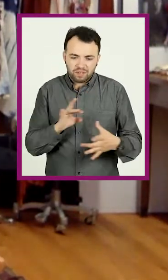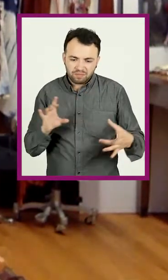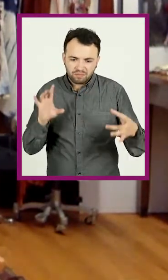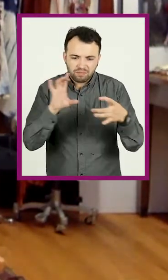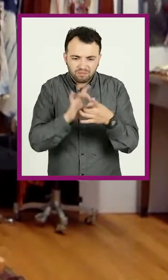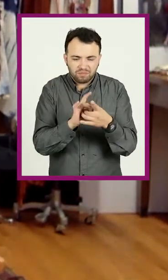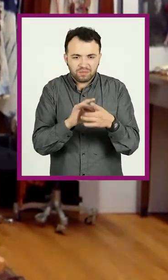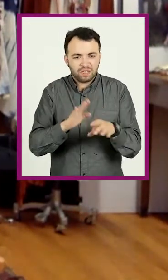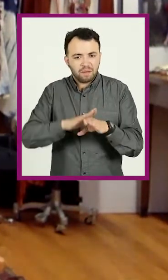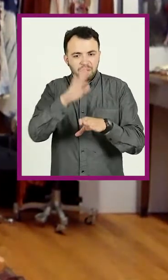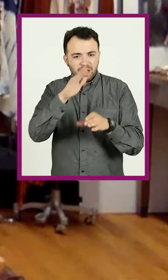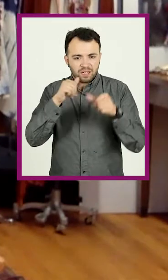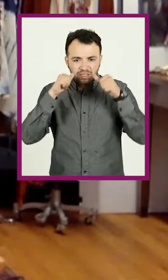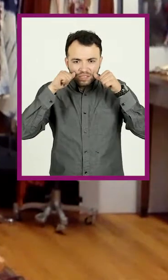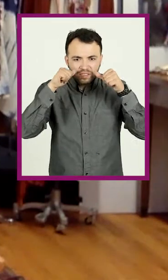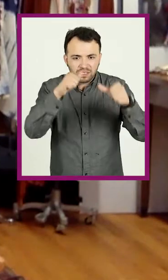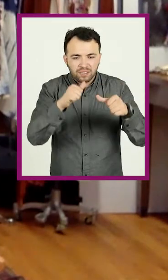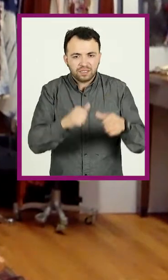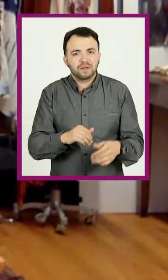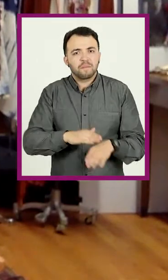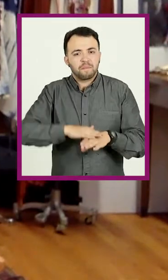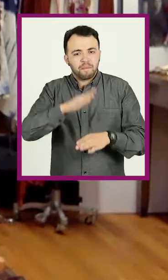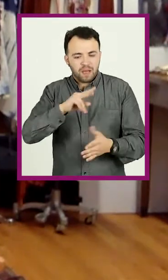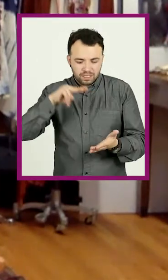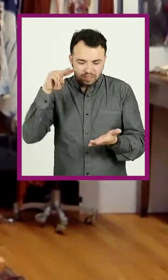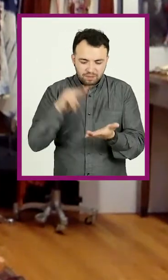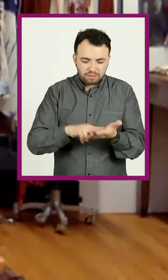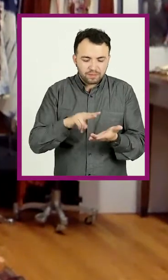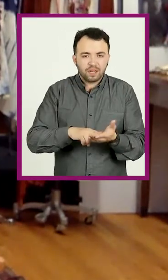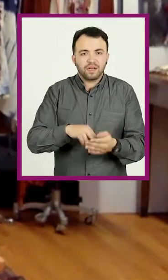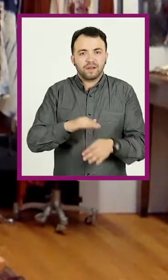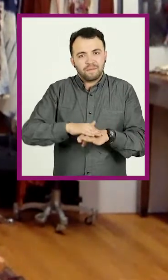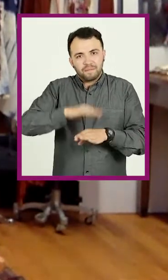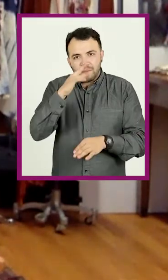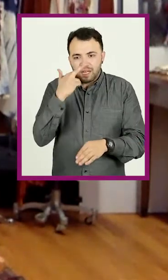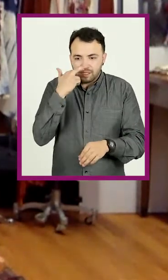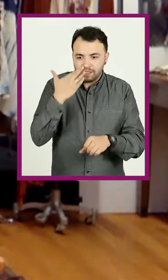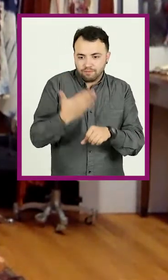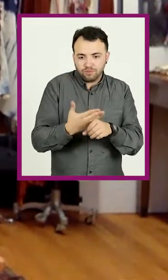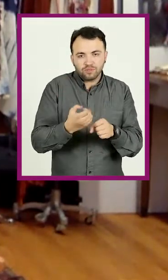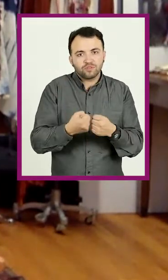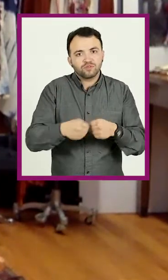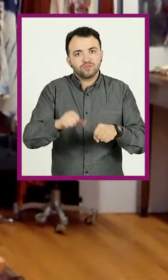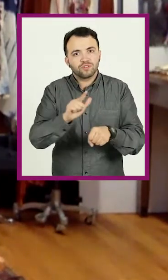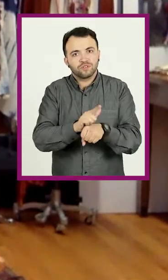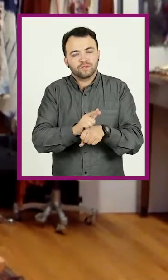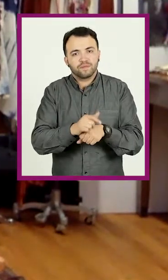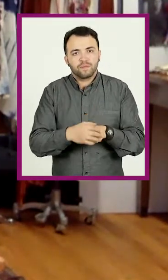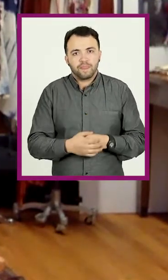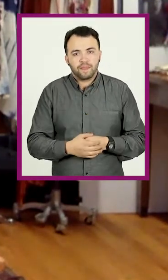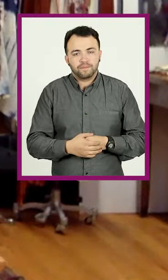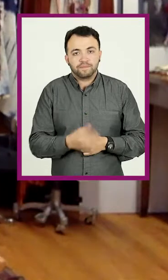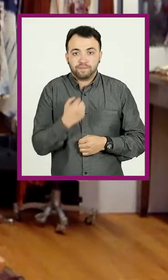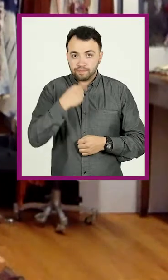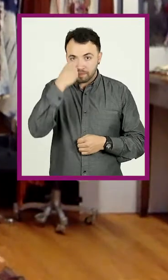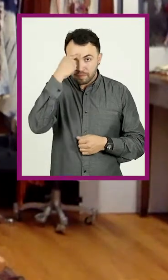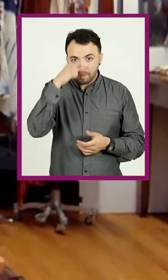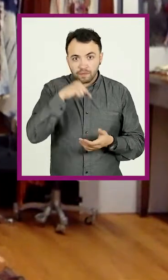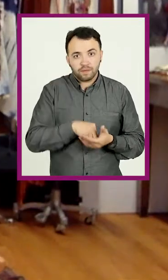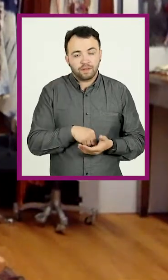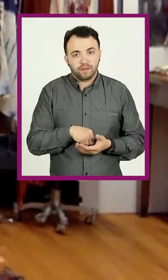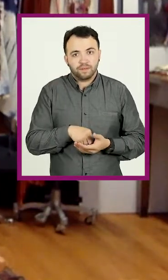con más ética, con más responsabilidad social. Creo que es